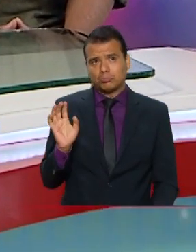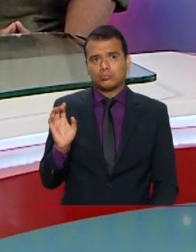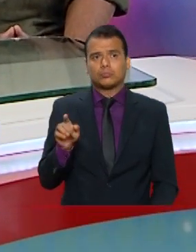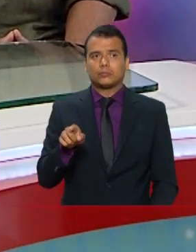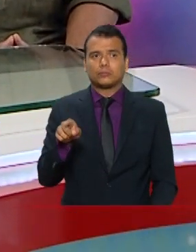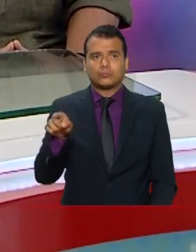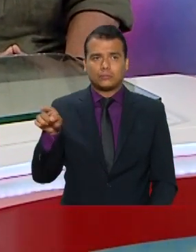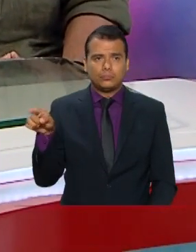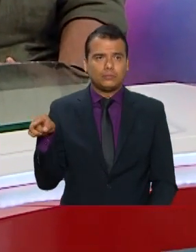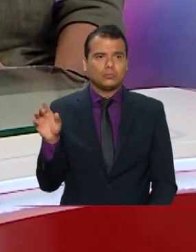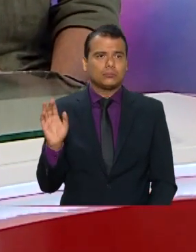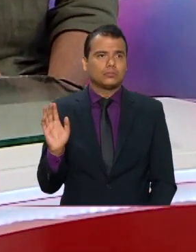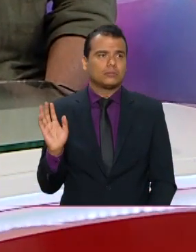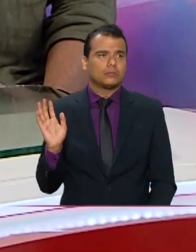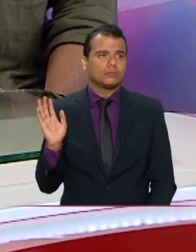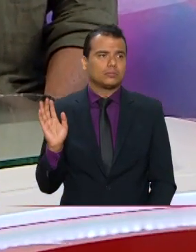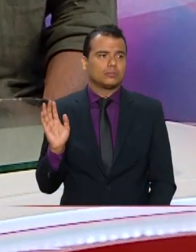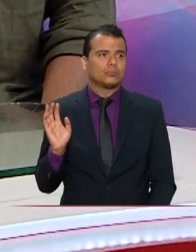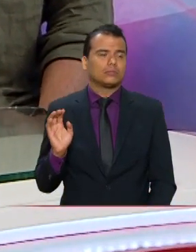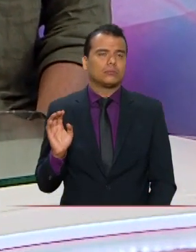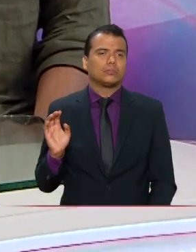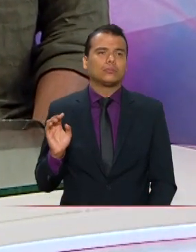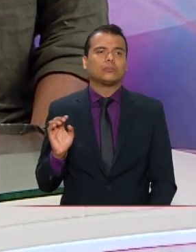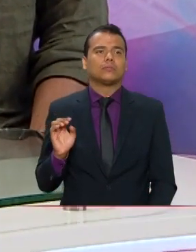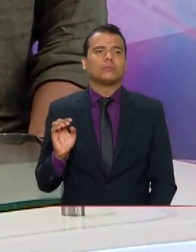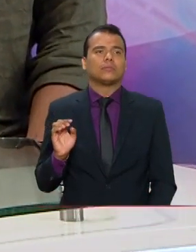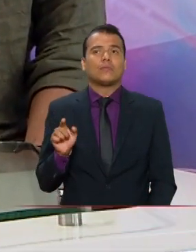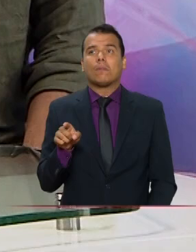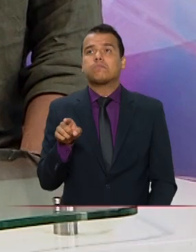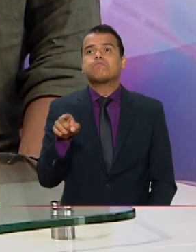ese tipo, de robo de dinero. ¿Qué hacer ante